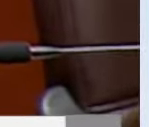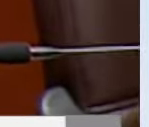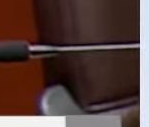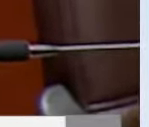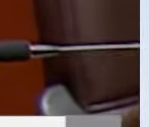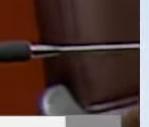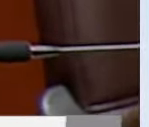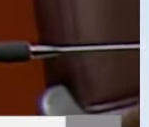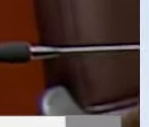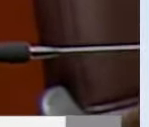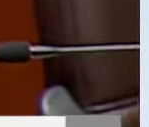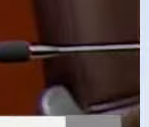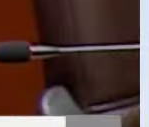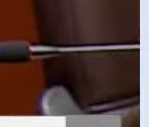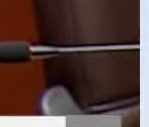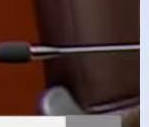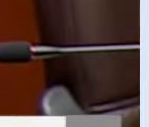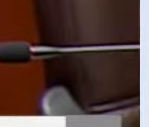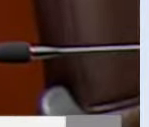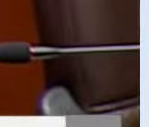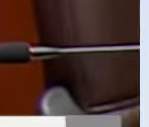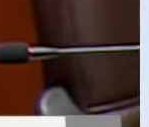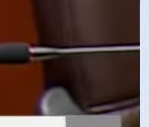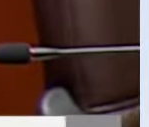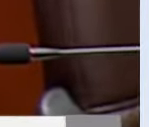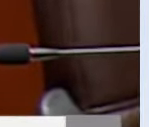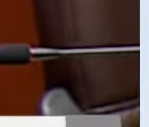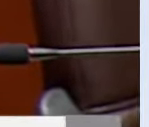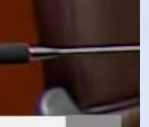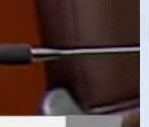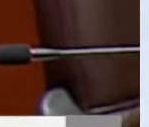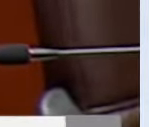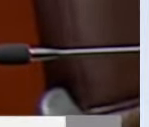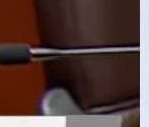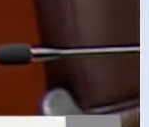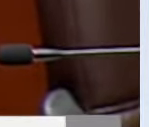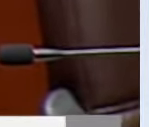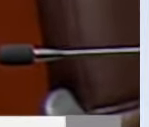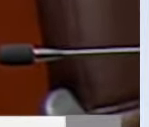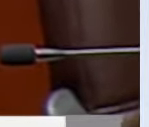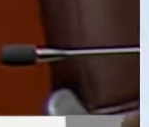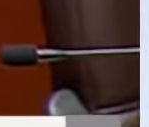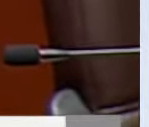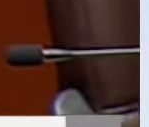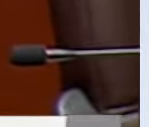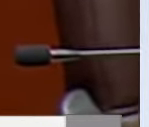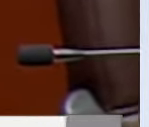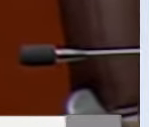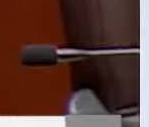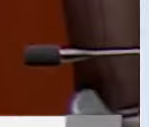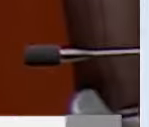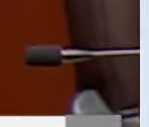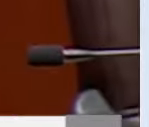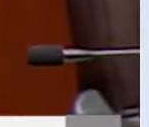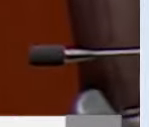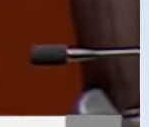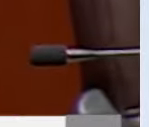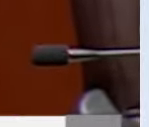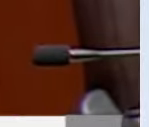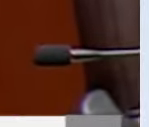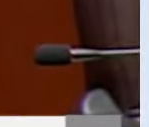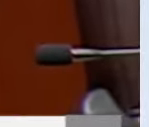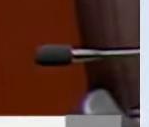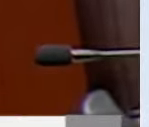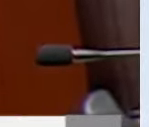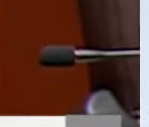el amor de Dios, le pido de todo corazón que estamos acá como personas adultas, como autoridades. Busquemos